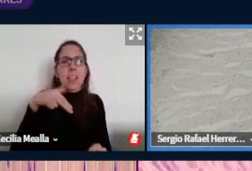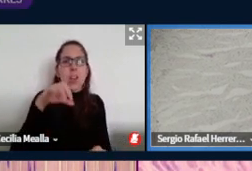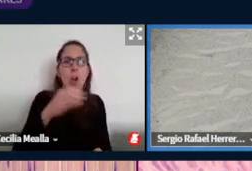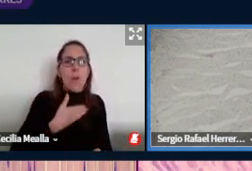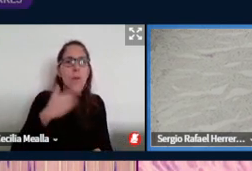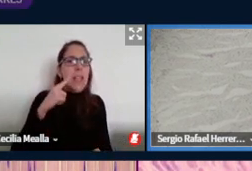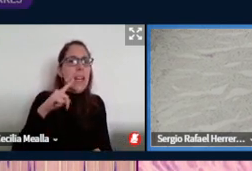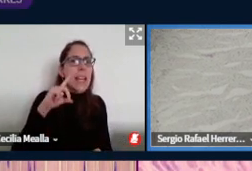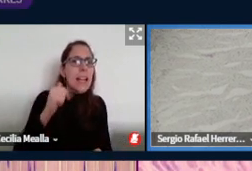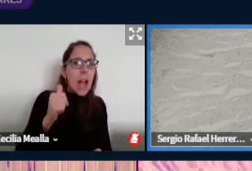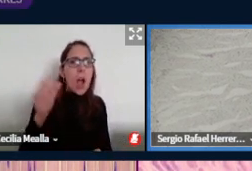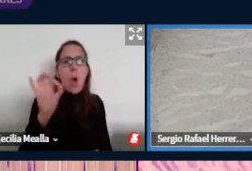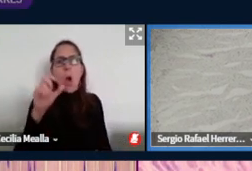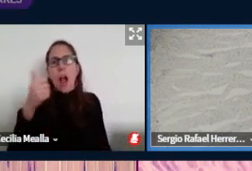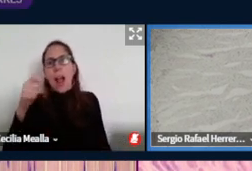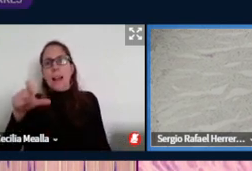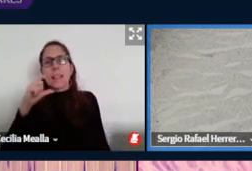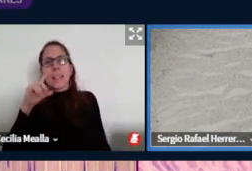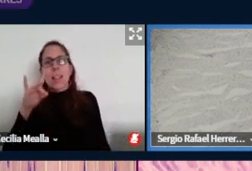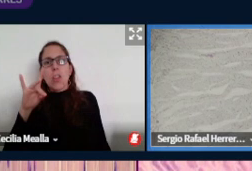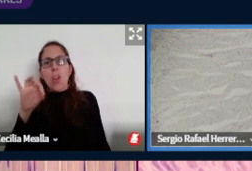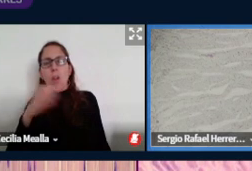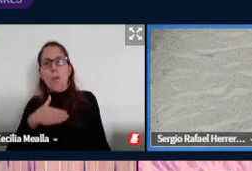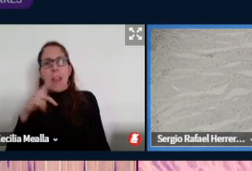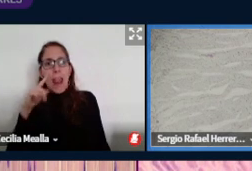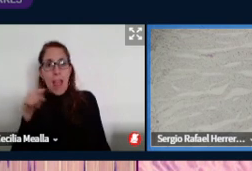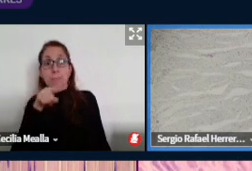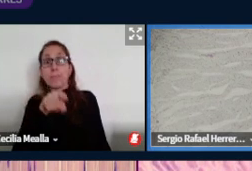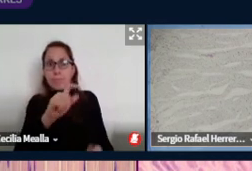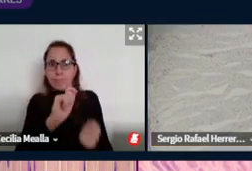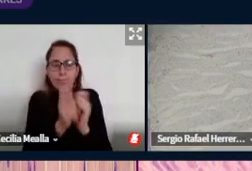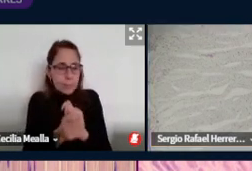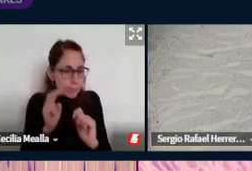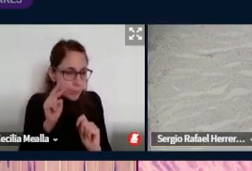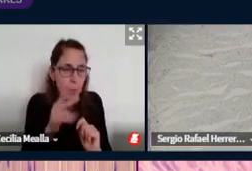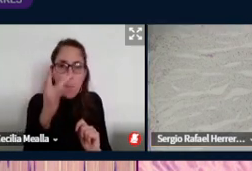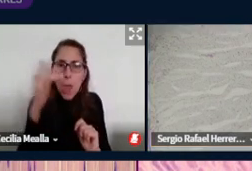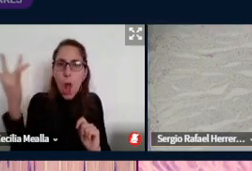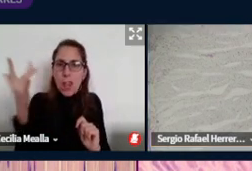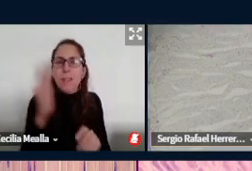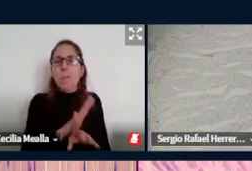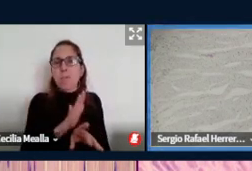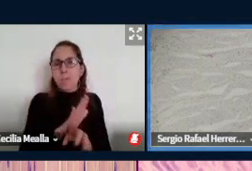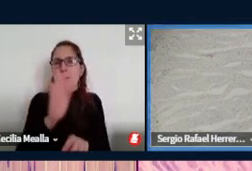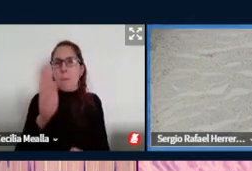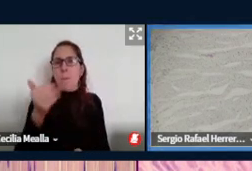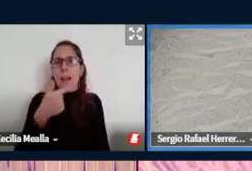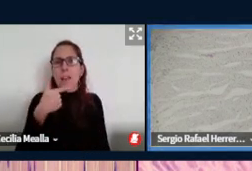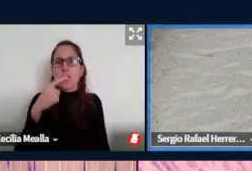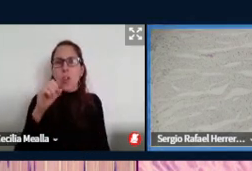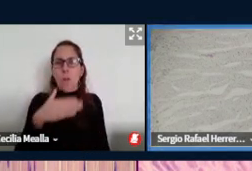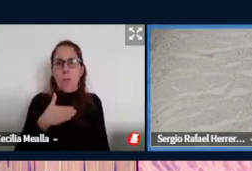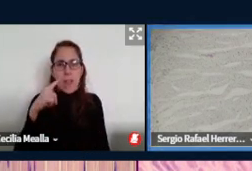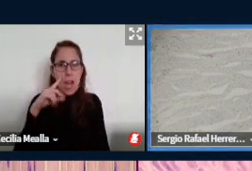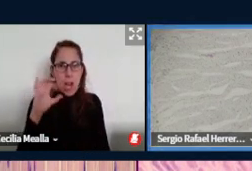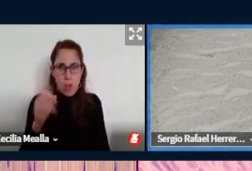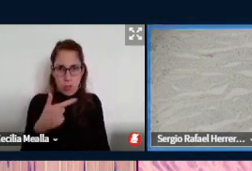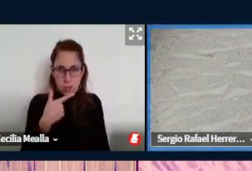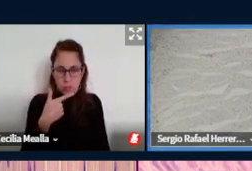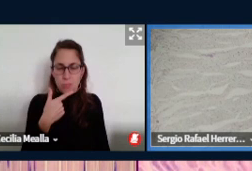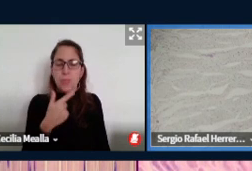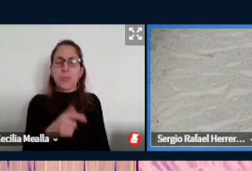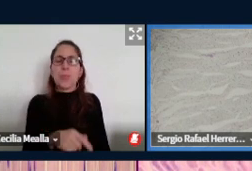¿sí? Y presenta esas estructuras violetas, que vamos a decir que son basófilas. fíjense que